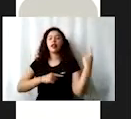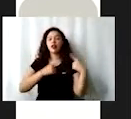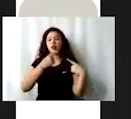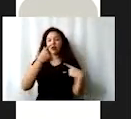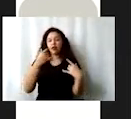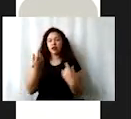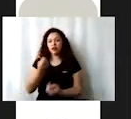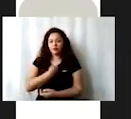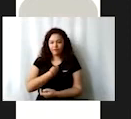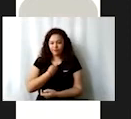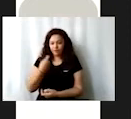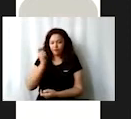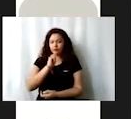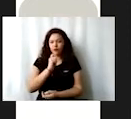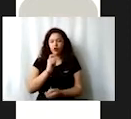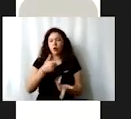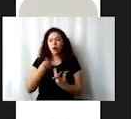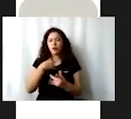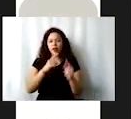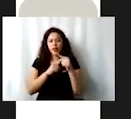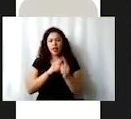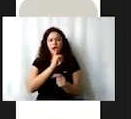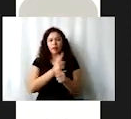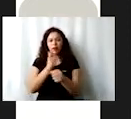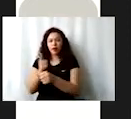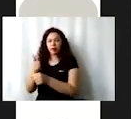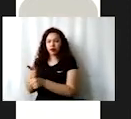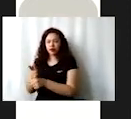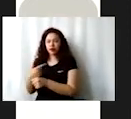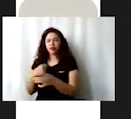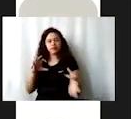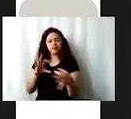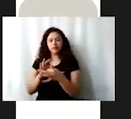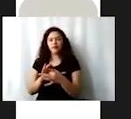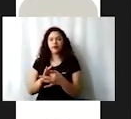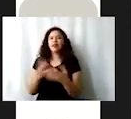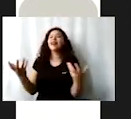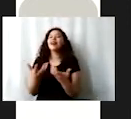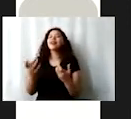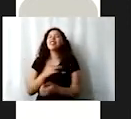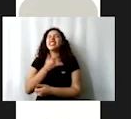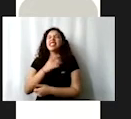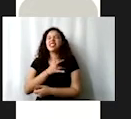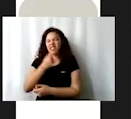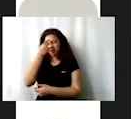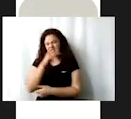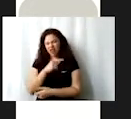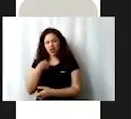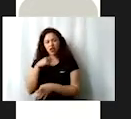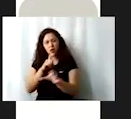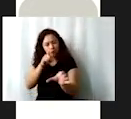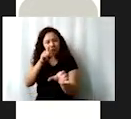identidad con las tareas. Tenemos que, como ya lo mencioné, crear ese sentimiento de